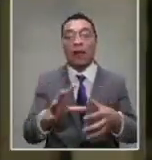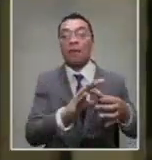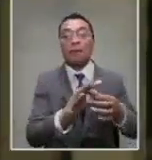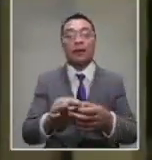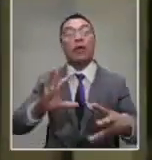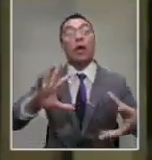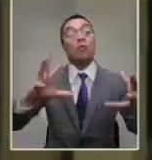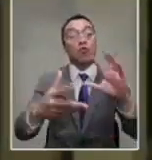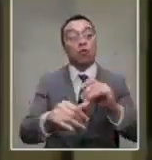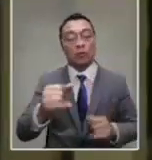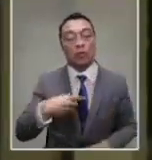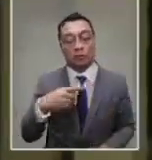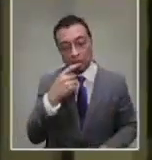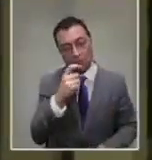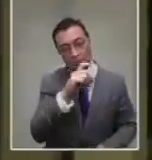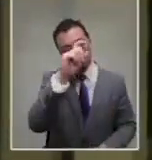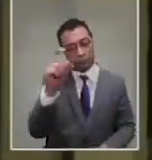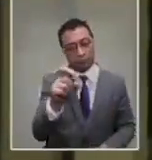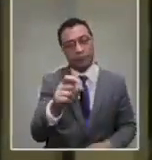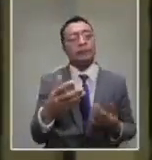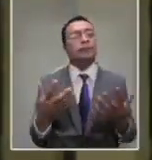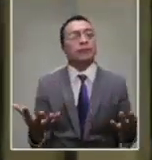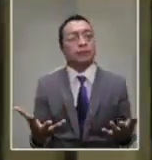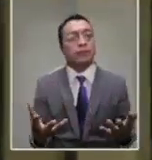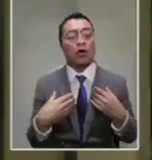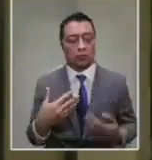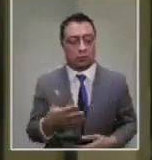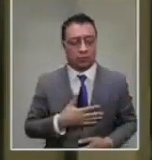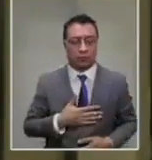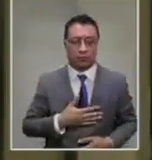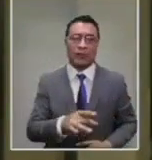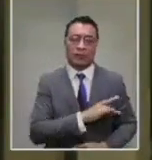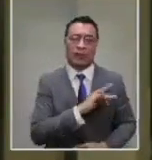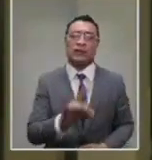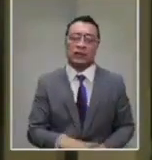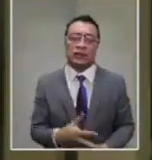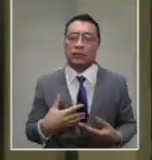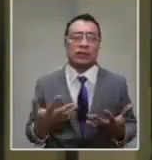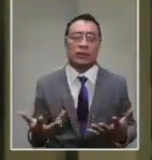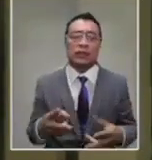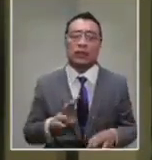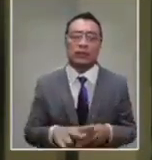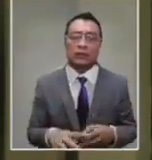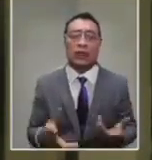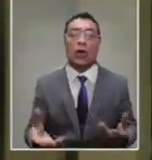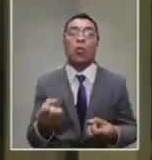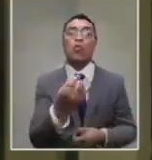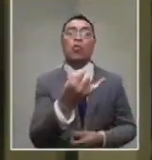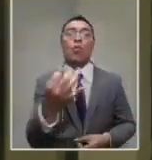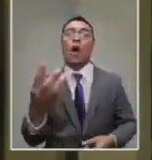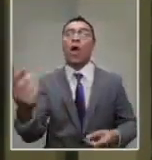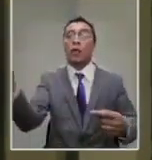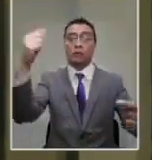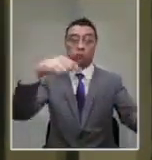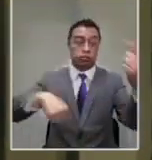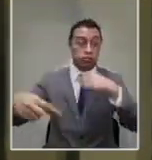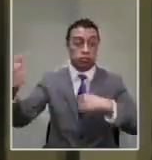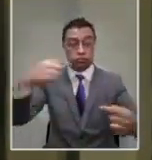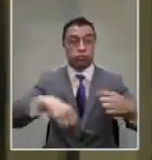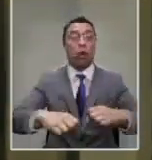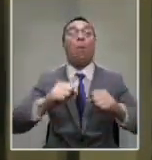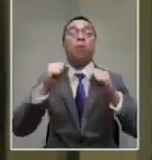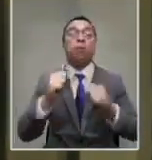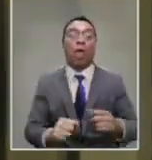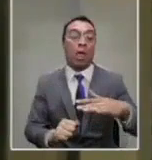bueno, lo que ocurre en el mundo, y nos preguntamos entonces, concretamente respecto de nuestro país, ¿cuántos inmigrantes es capaz